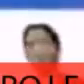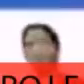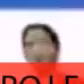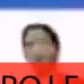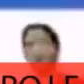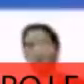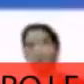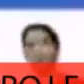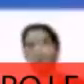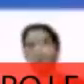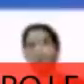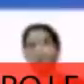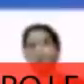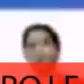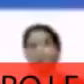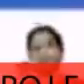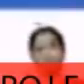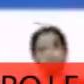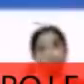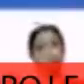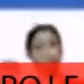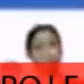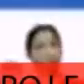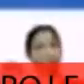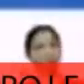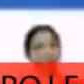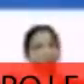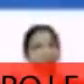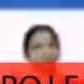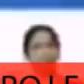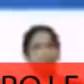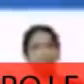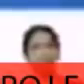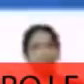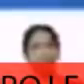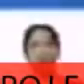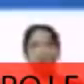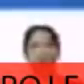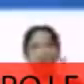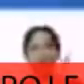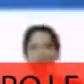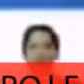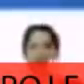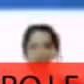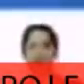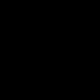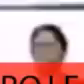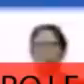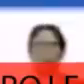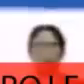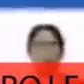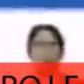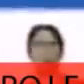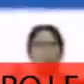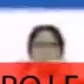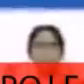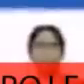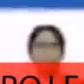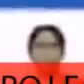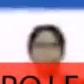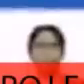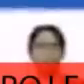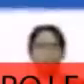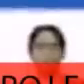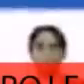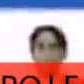entender, que mientras todo esto está sucediendo, mientras todo este tipo de realidades está sucediendo, hay que entender hacia dónde va